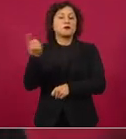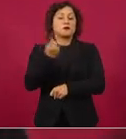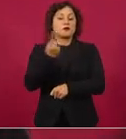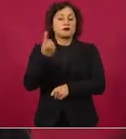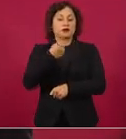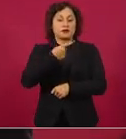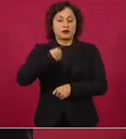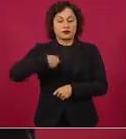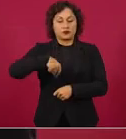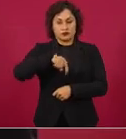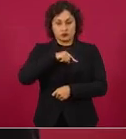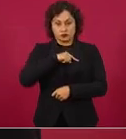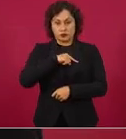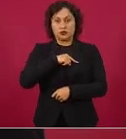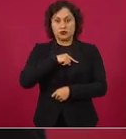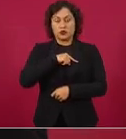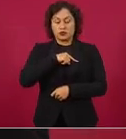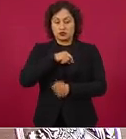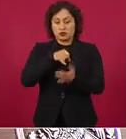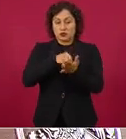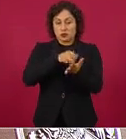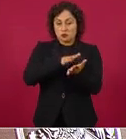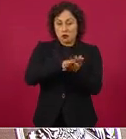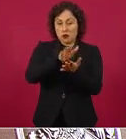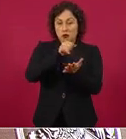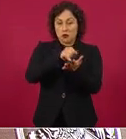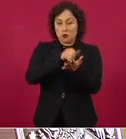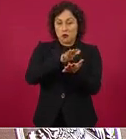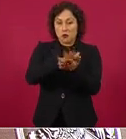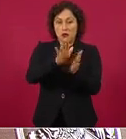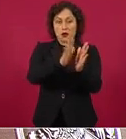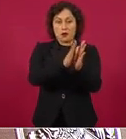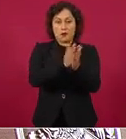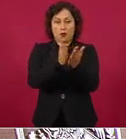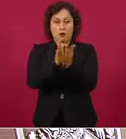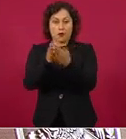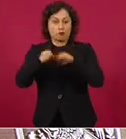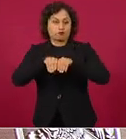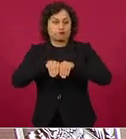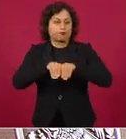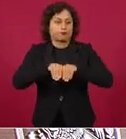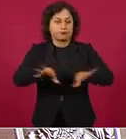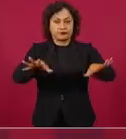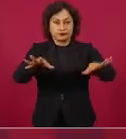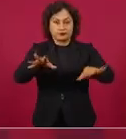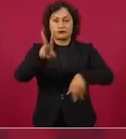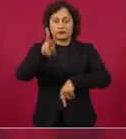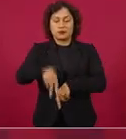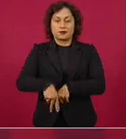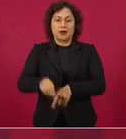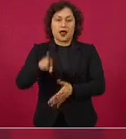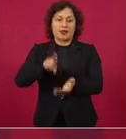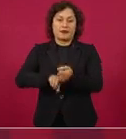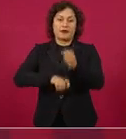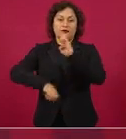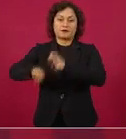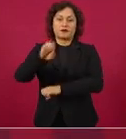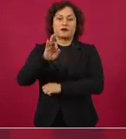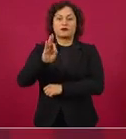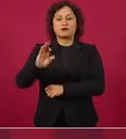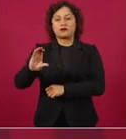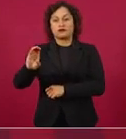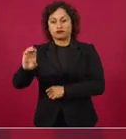publicando libros como nunca, en el fondo, de cultura